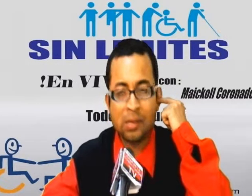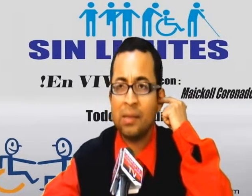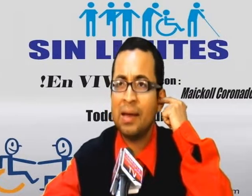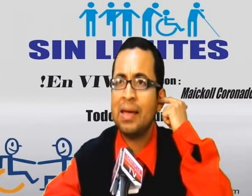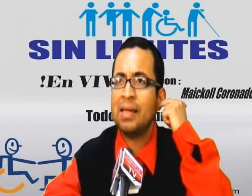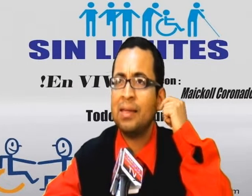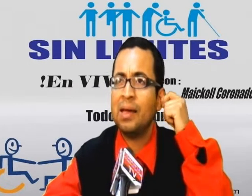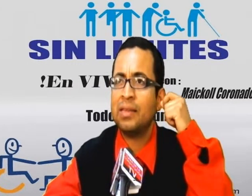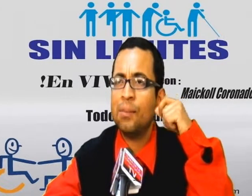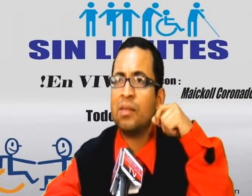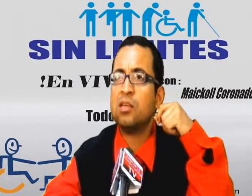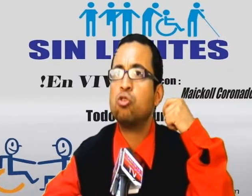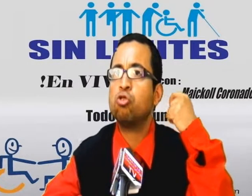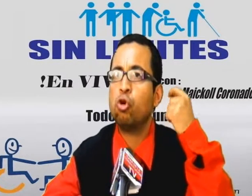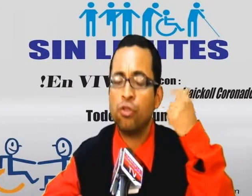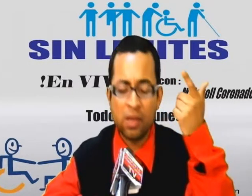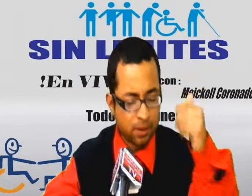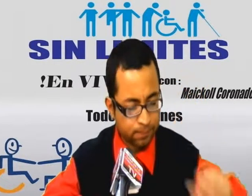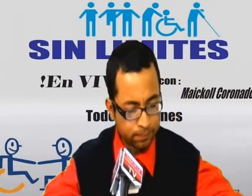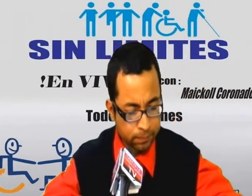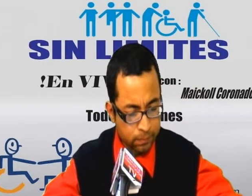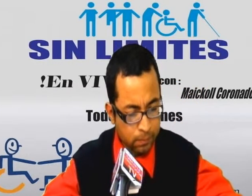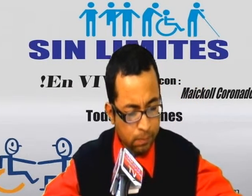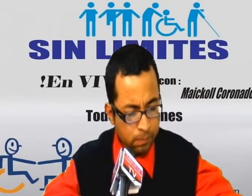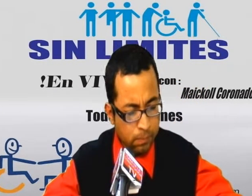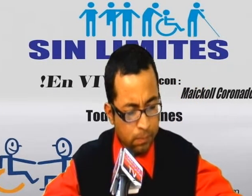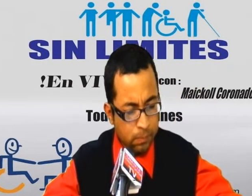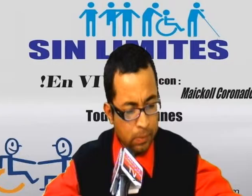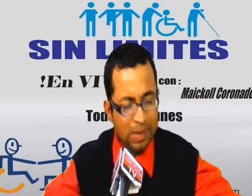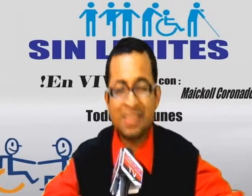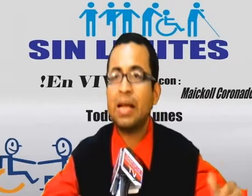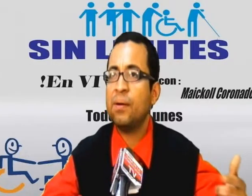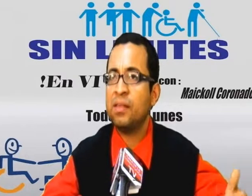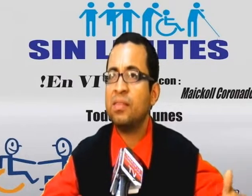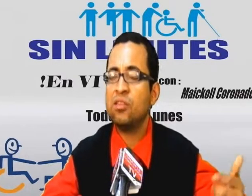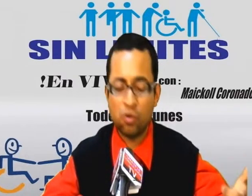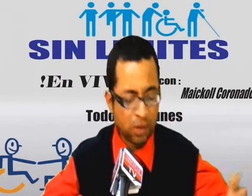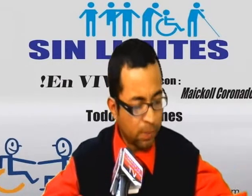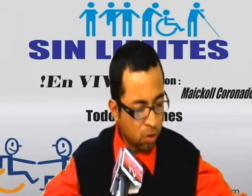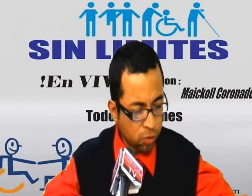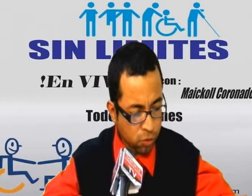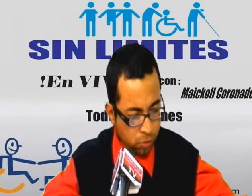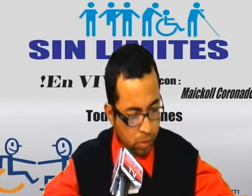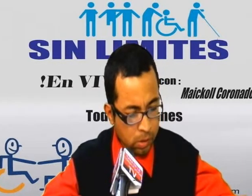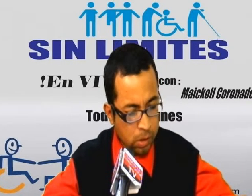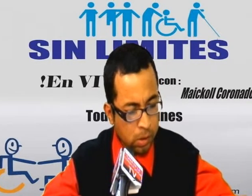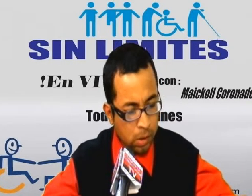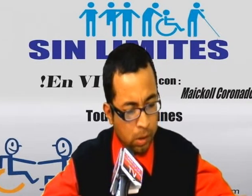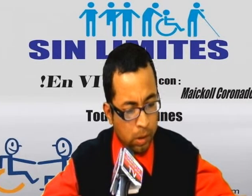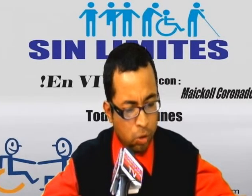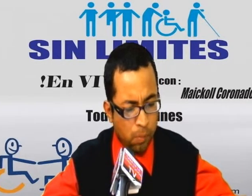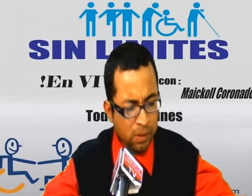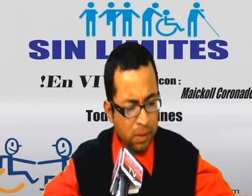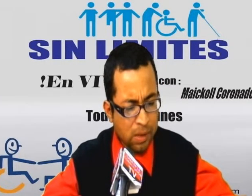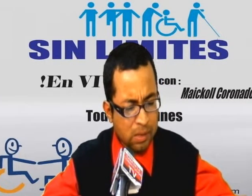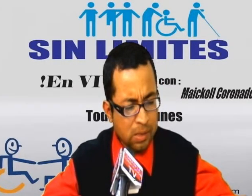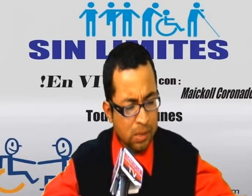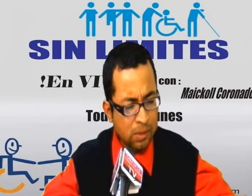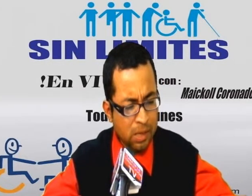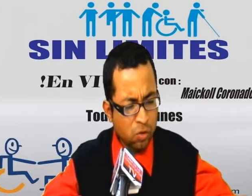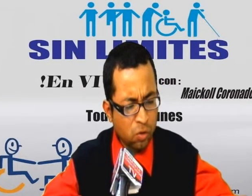que tienen el tema de sordera, la discapacidad de sordera, mejor dicho, que